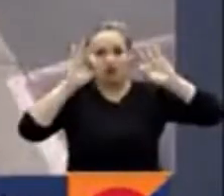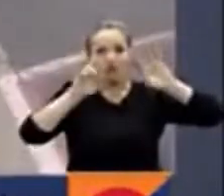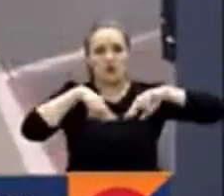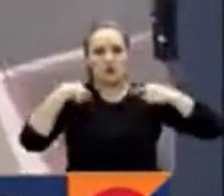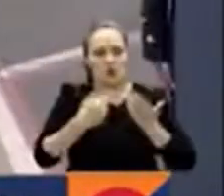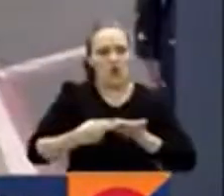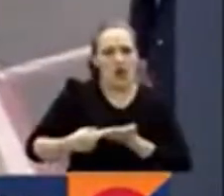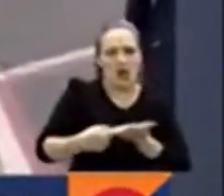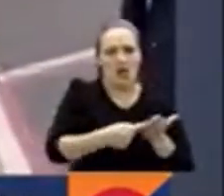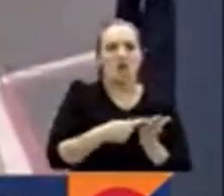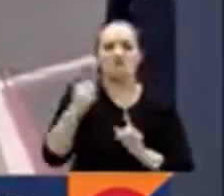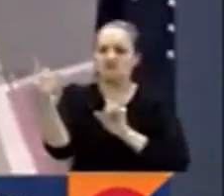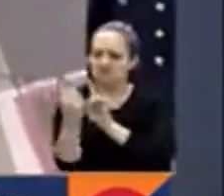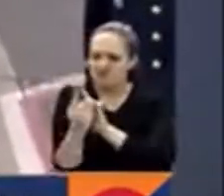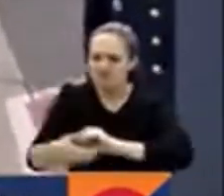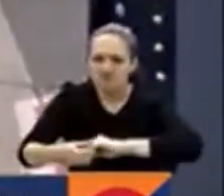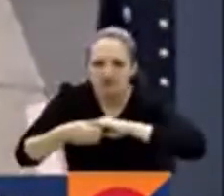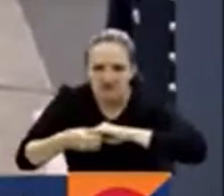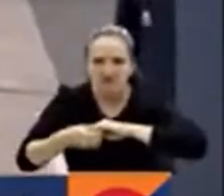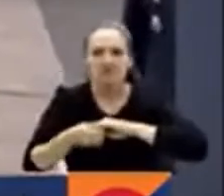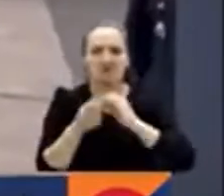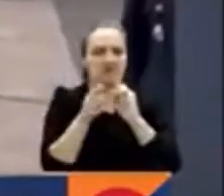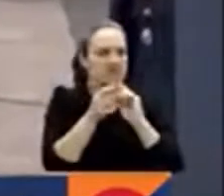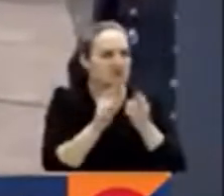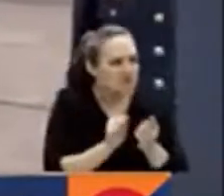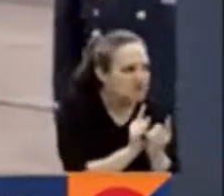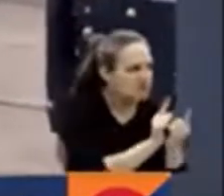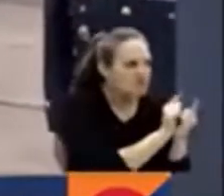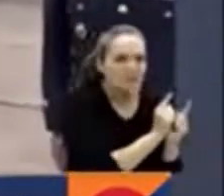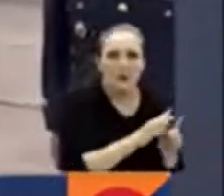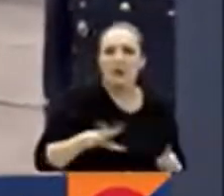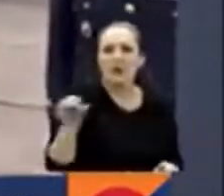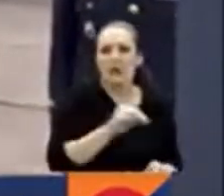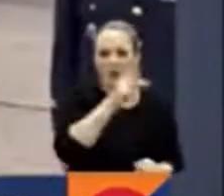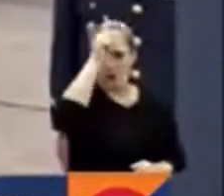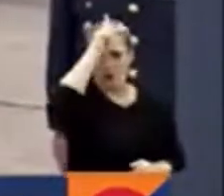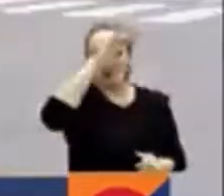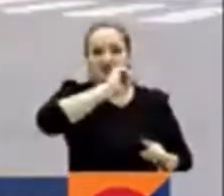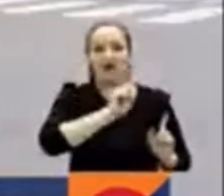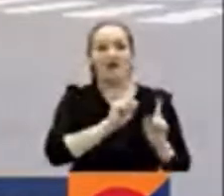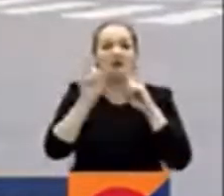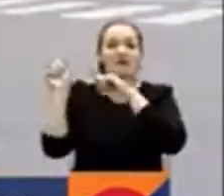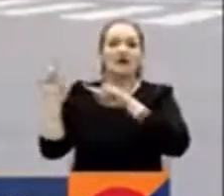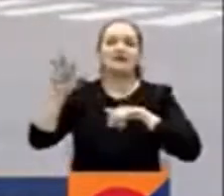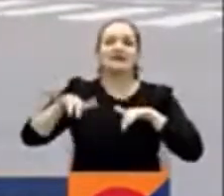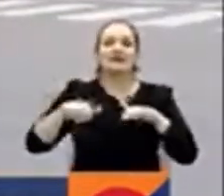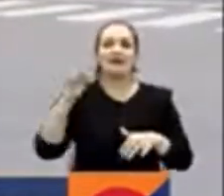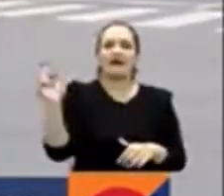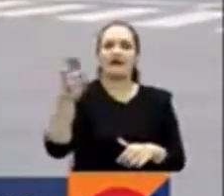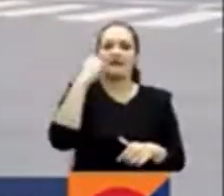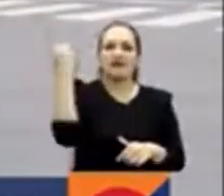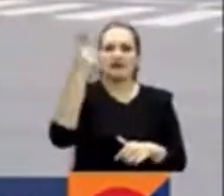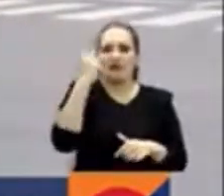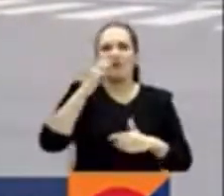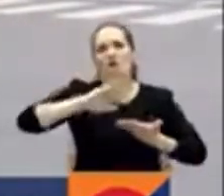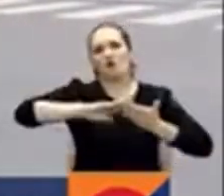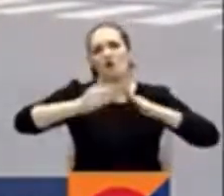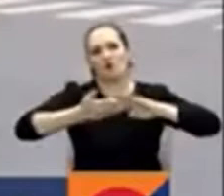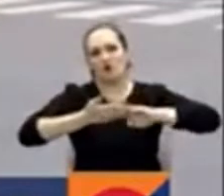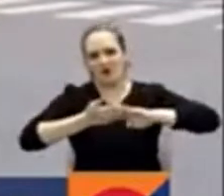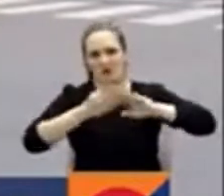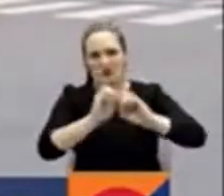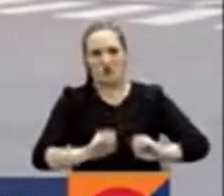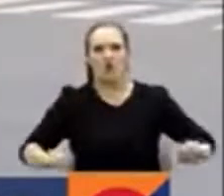Gustavo Petro el saludo protocolario a todos los integrantes del gobierno peruano, se trasladó a este lugar, que es la Secretaría General de la Comunidad de las Naciones Unidas,